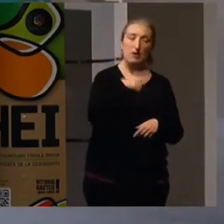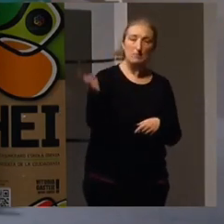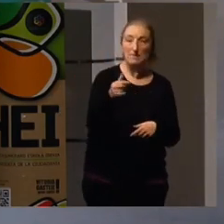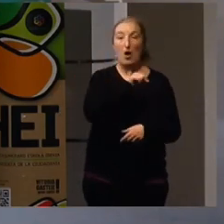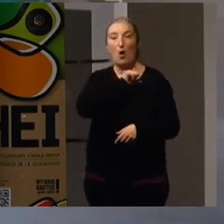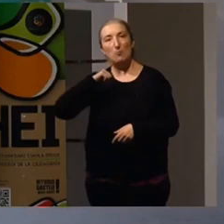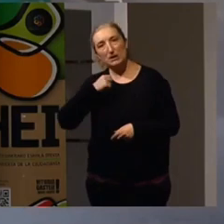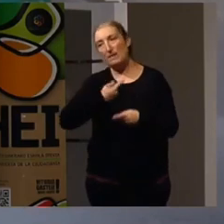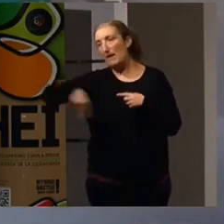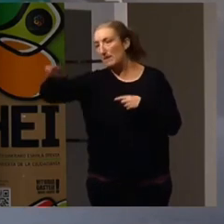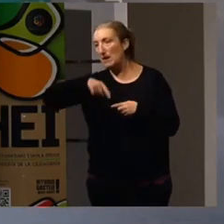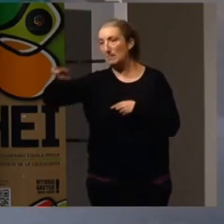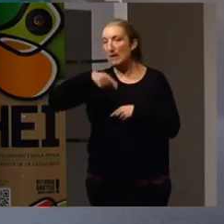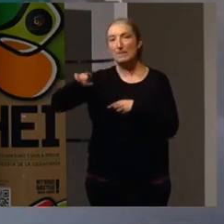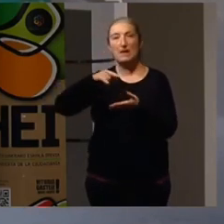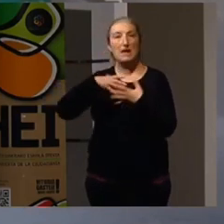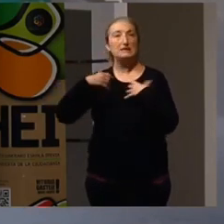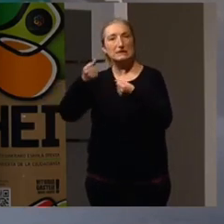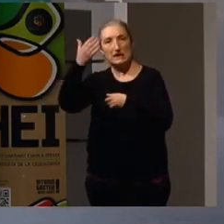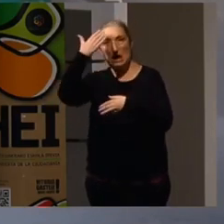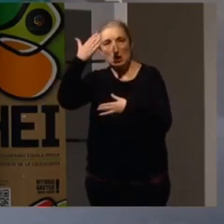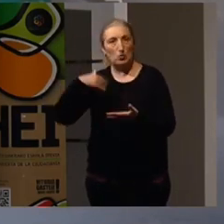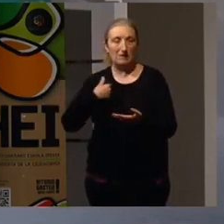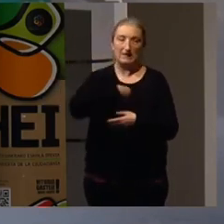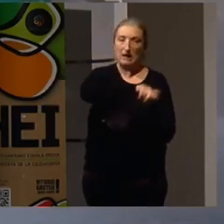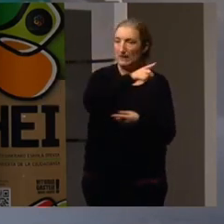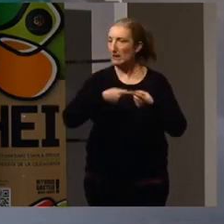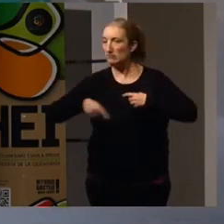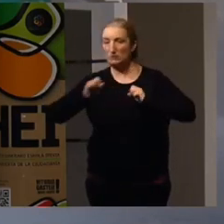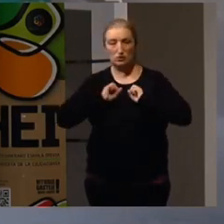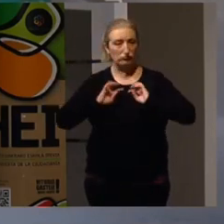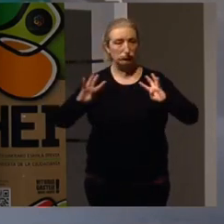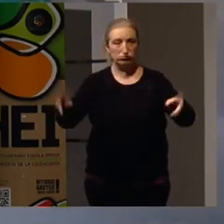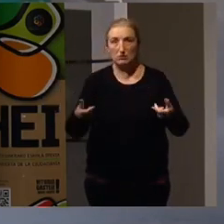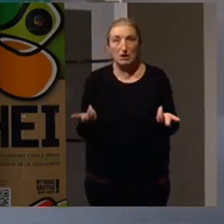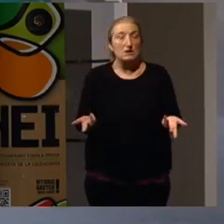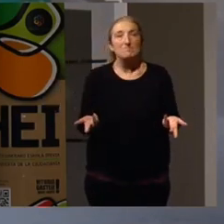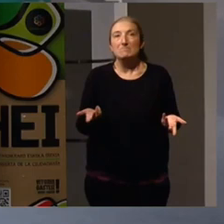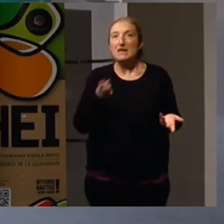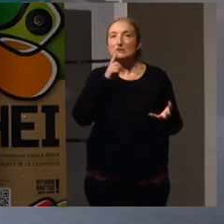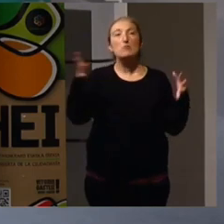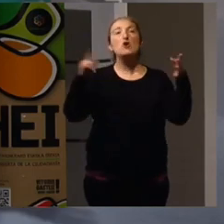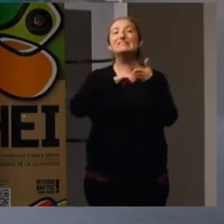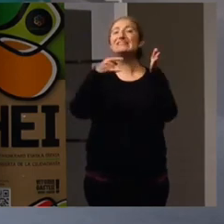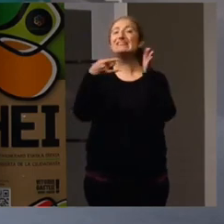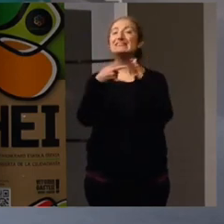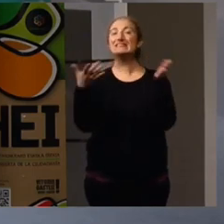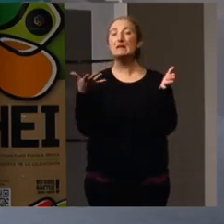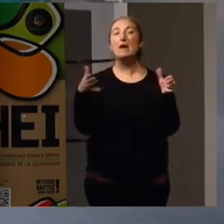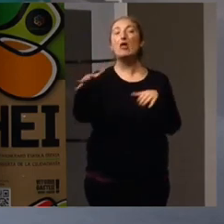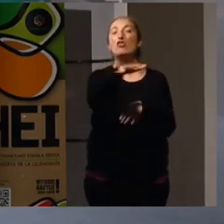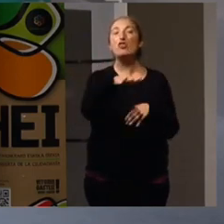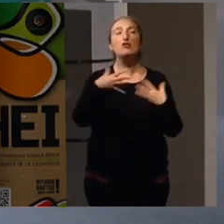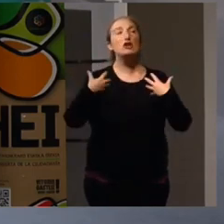de la privada, porque si no, en la pública no te van a ver ni en 1000 años, si es una cosa más de estar por casa. Es como el sistema ha dicho, el sitio del sufrimiento es